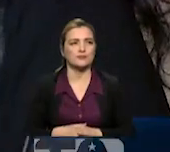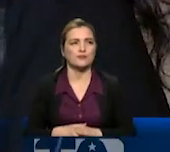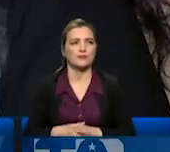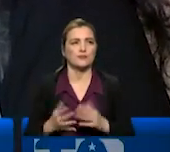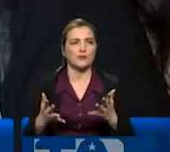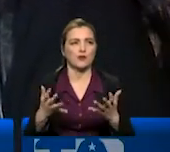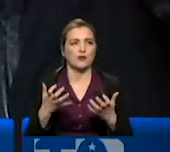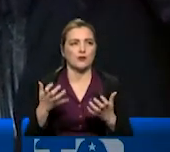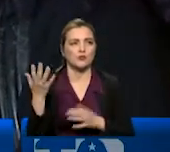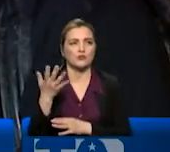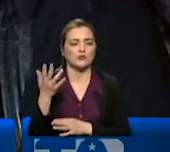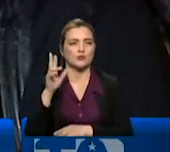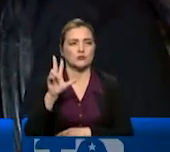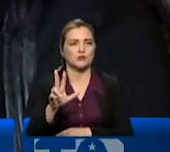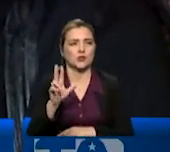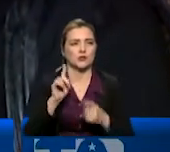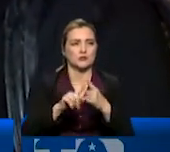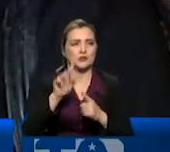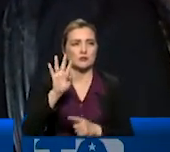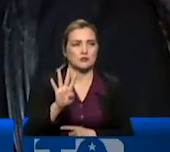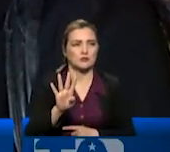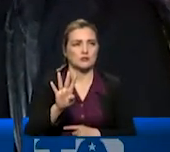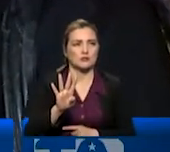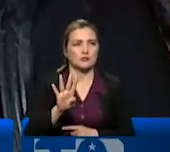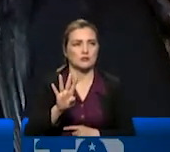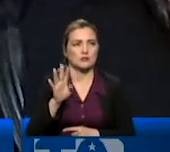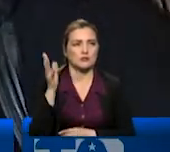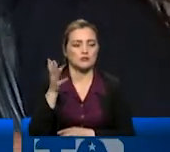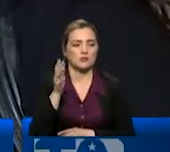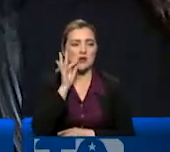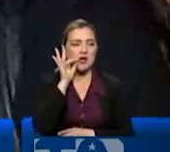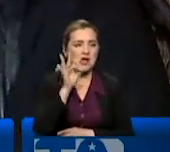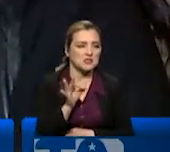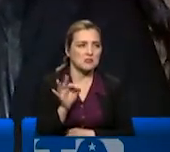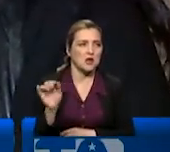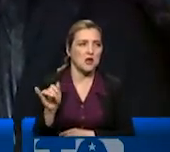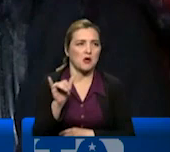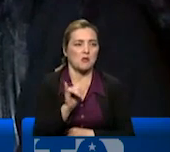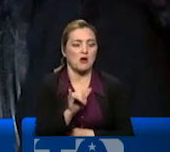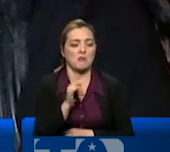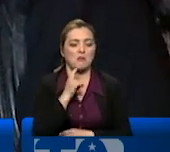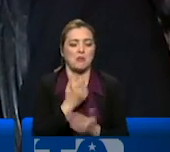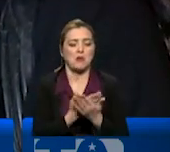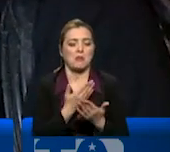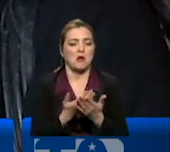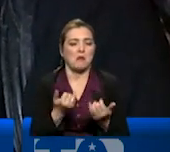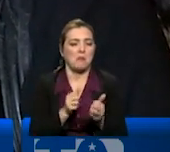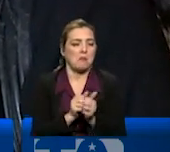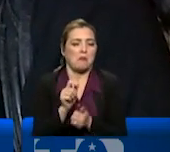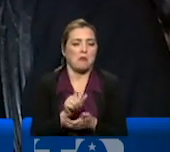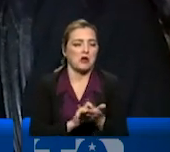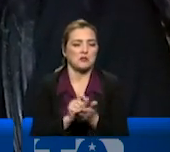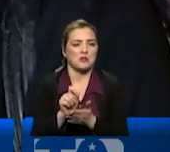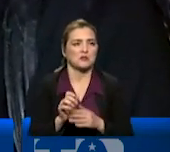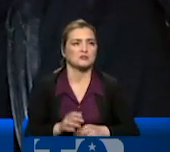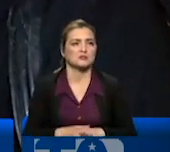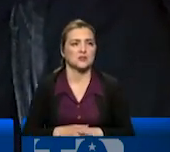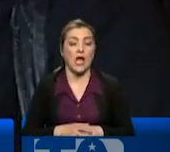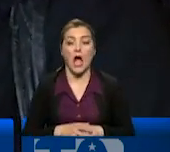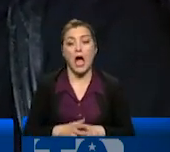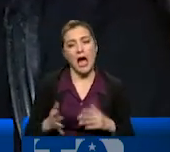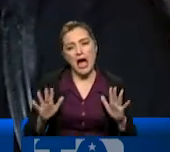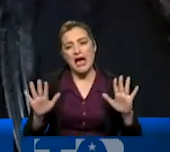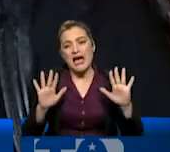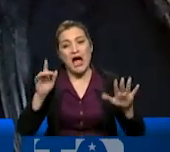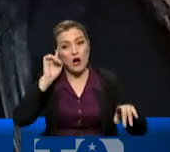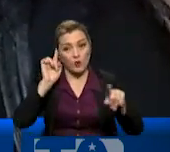quiero ser maestro de tres al maestro cuatro hubo docentes que rindieron similares a las pruebas de hoy día y no pasaron pero se inventaron o